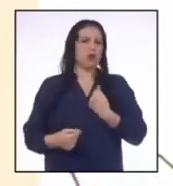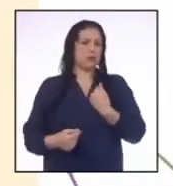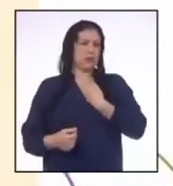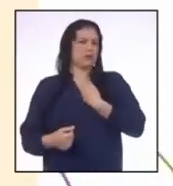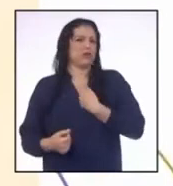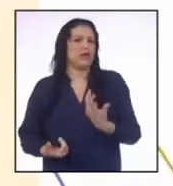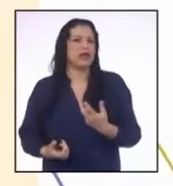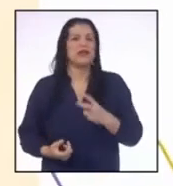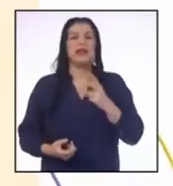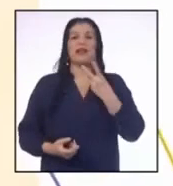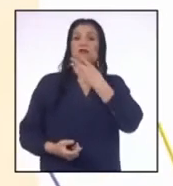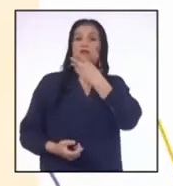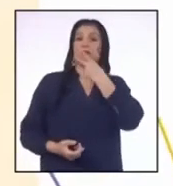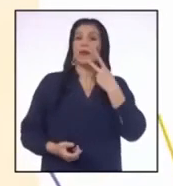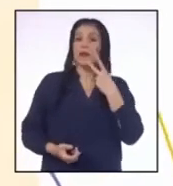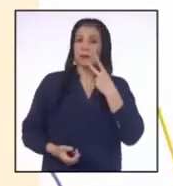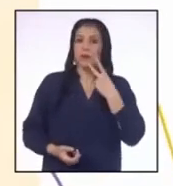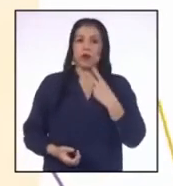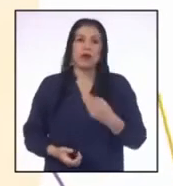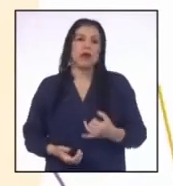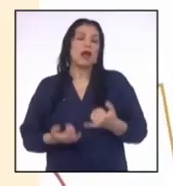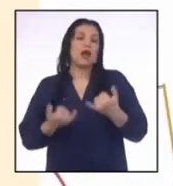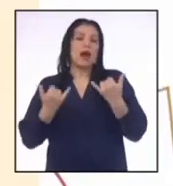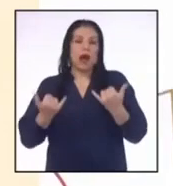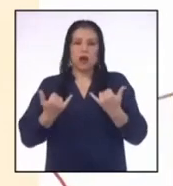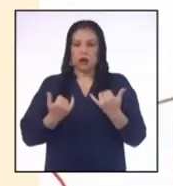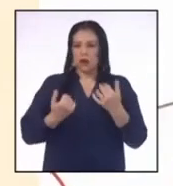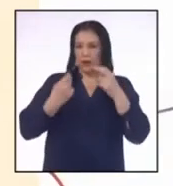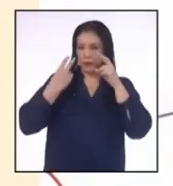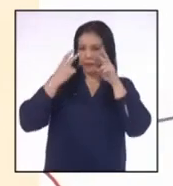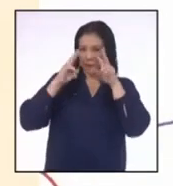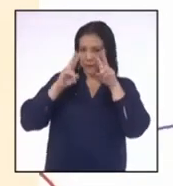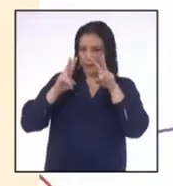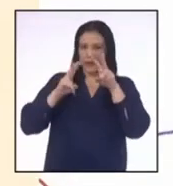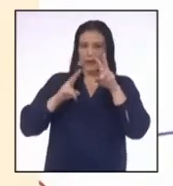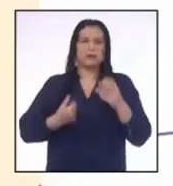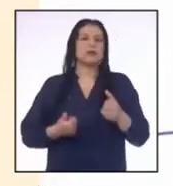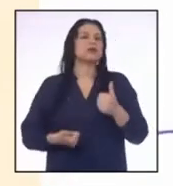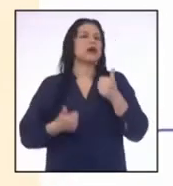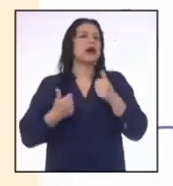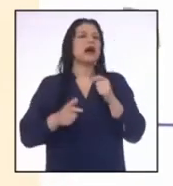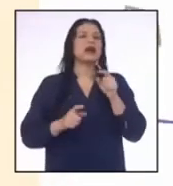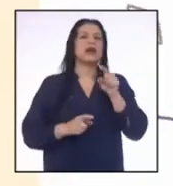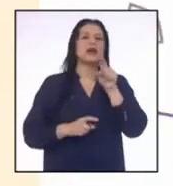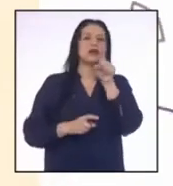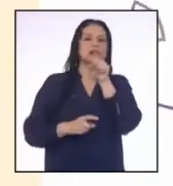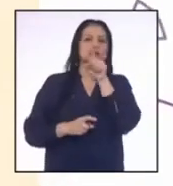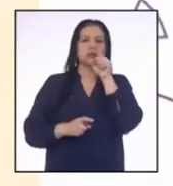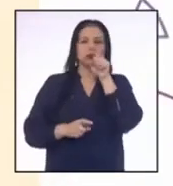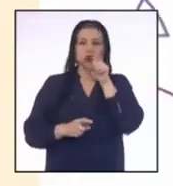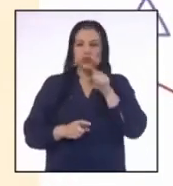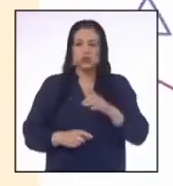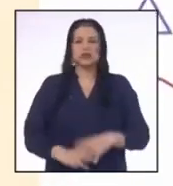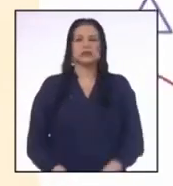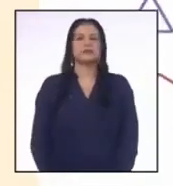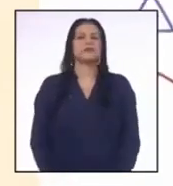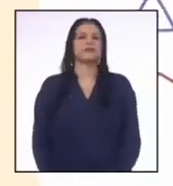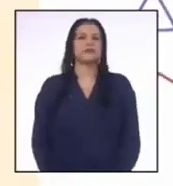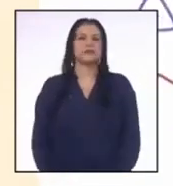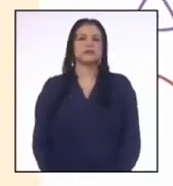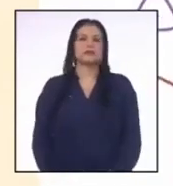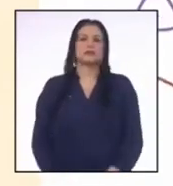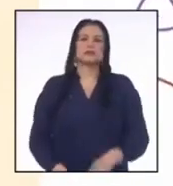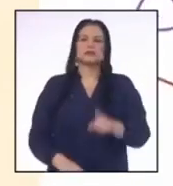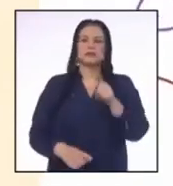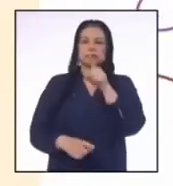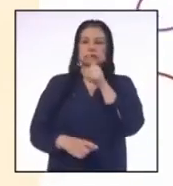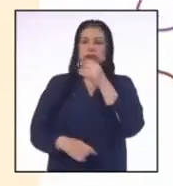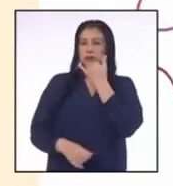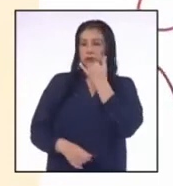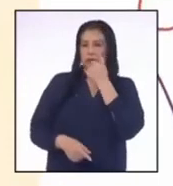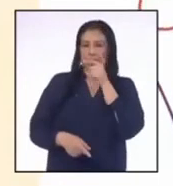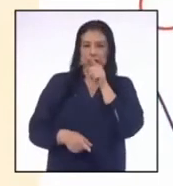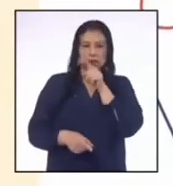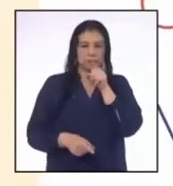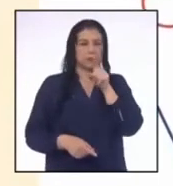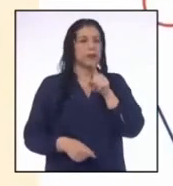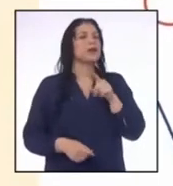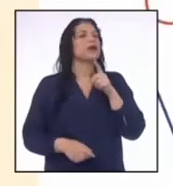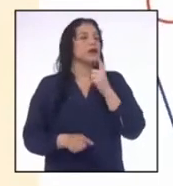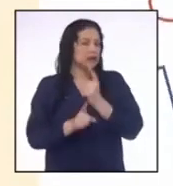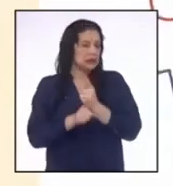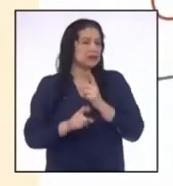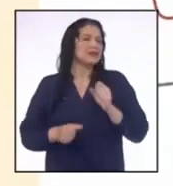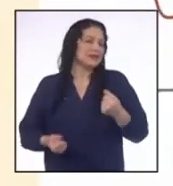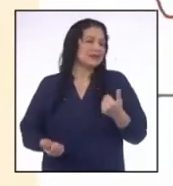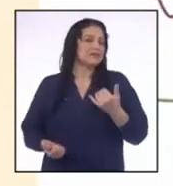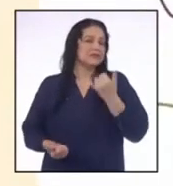del verbo. Ahora observemos aquellos puntos suspensivos. ¿Están mal ubicados? En este